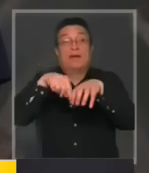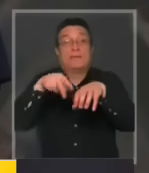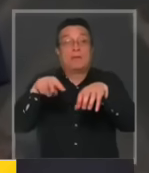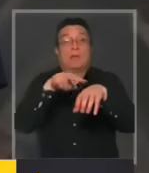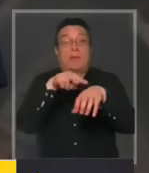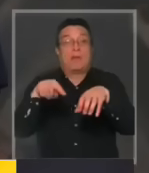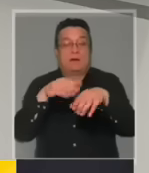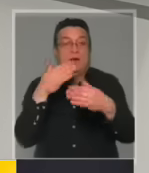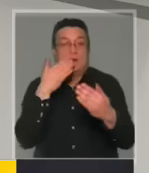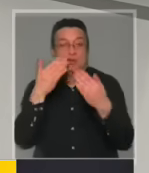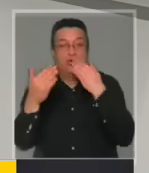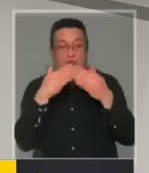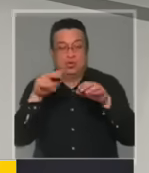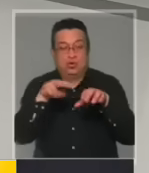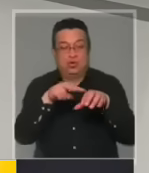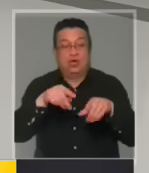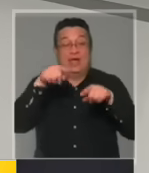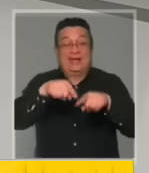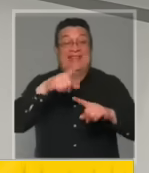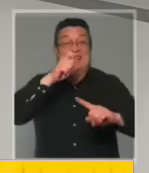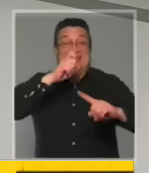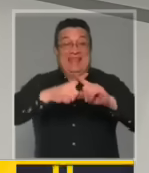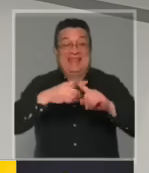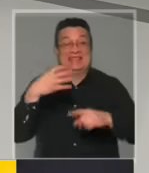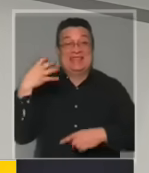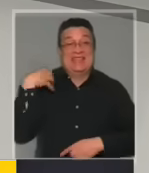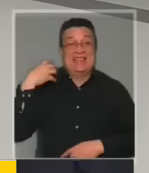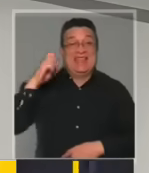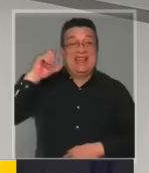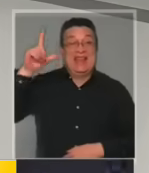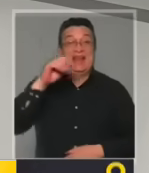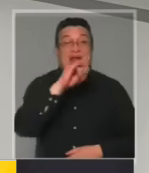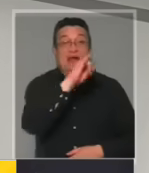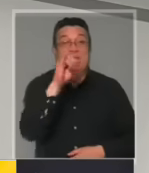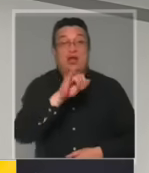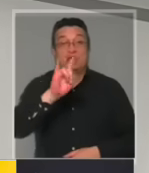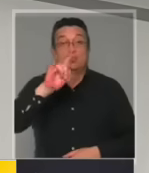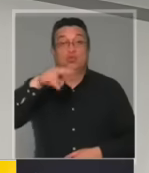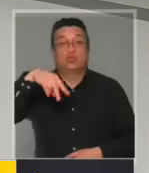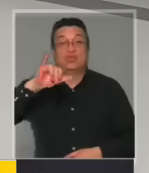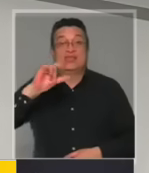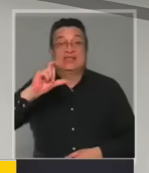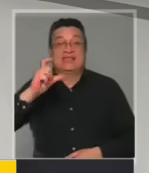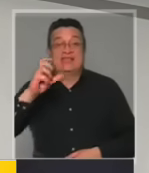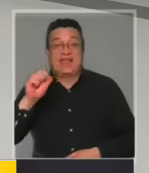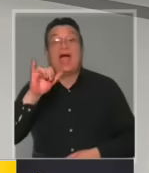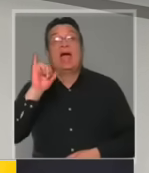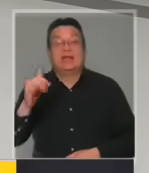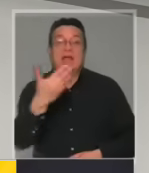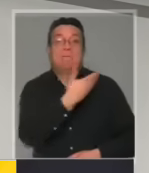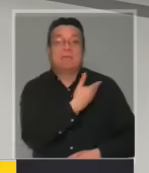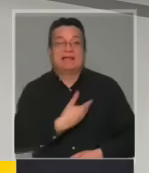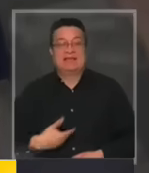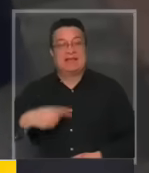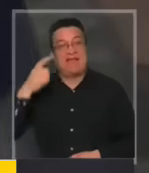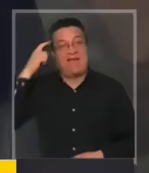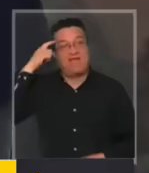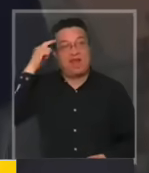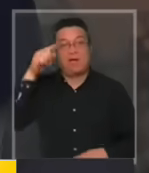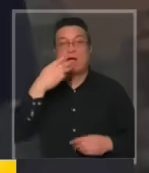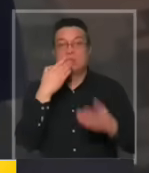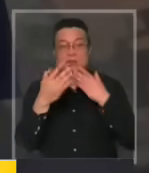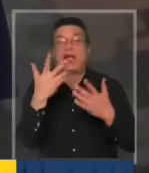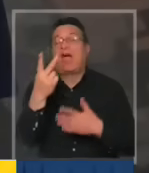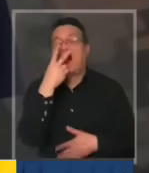conversación entre el ahora ex general Zúñiga y el presidente Lucho Arce, como le gusta decirse a él. Veamos ese ambiente de lo que ocurrió esta